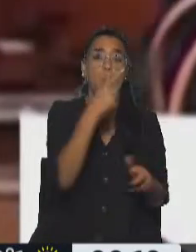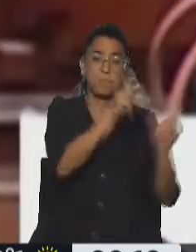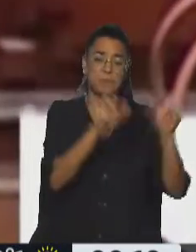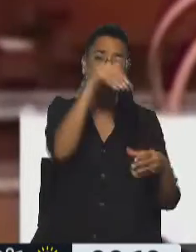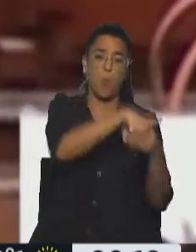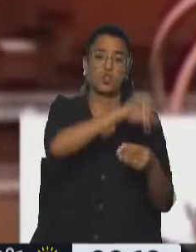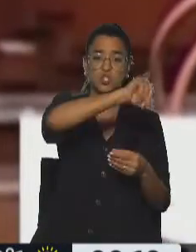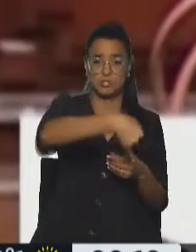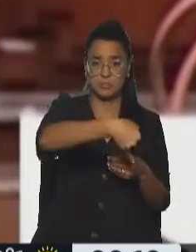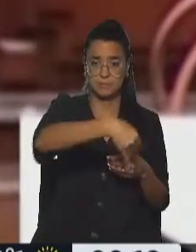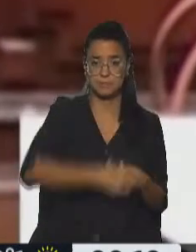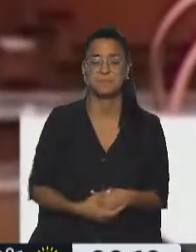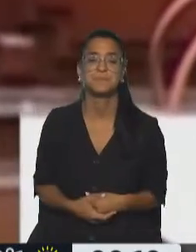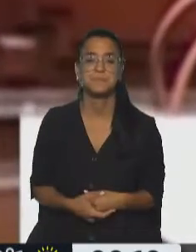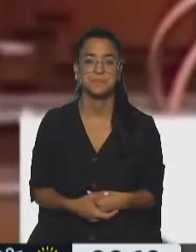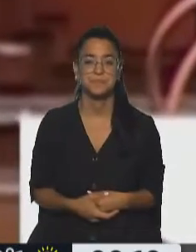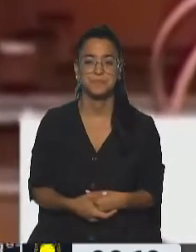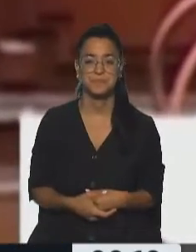congresistas.